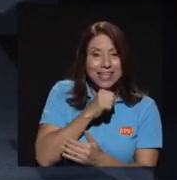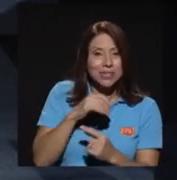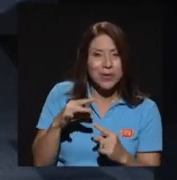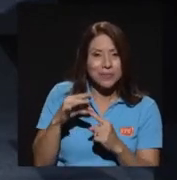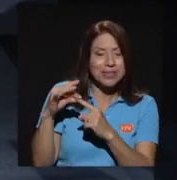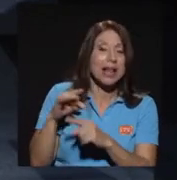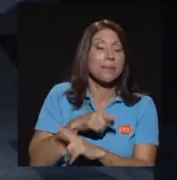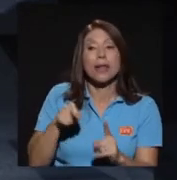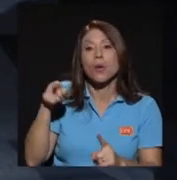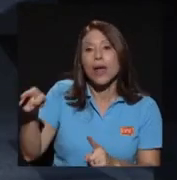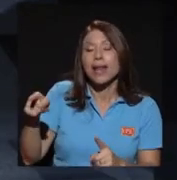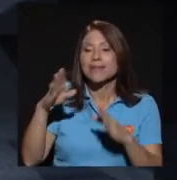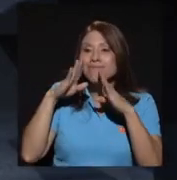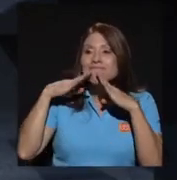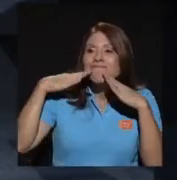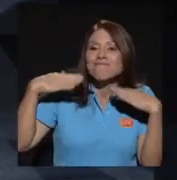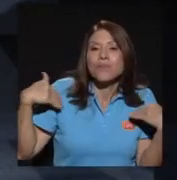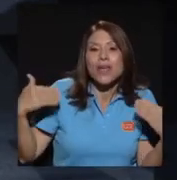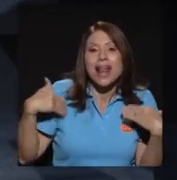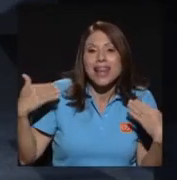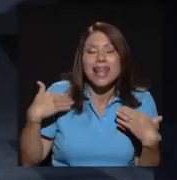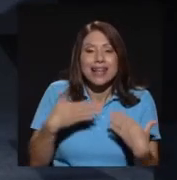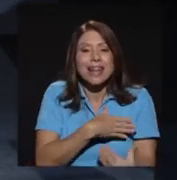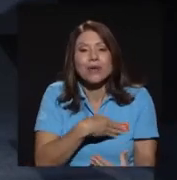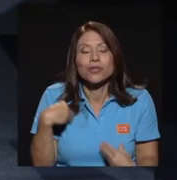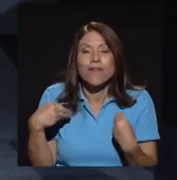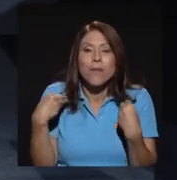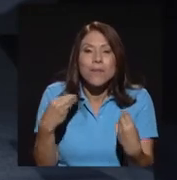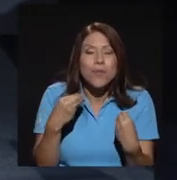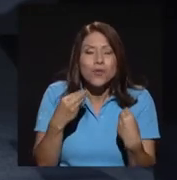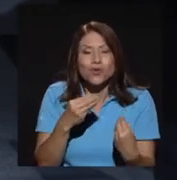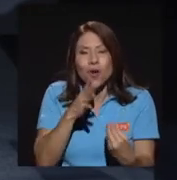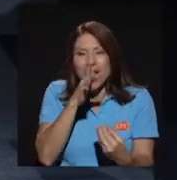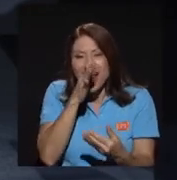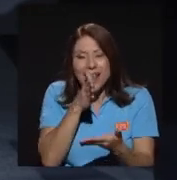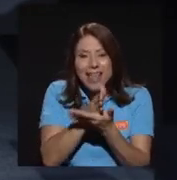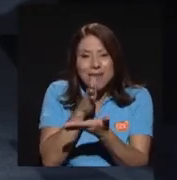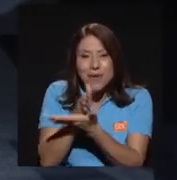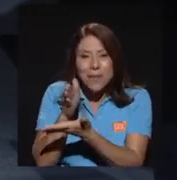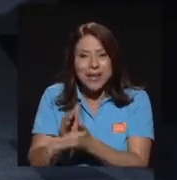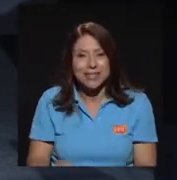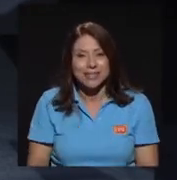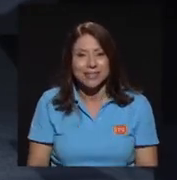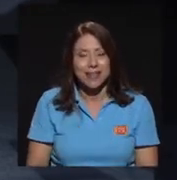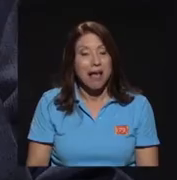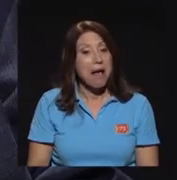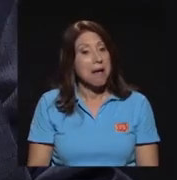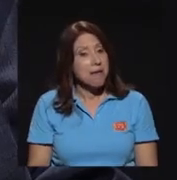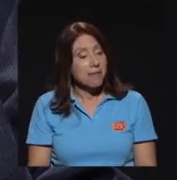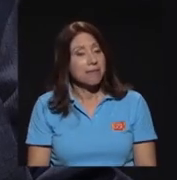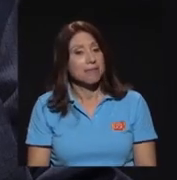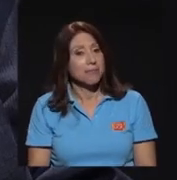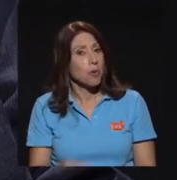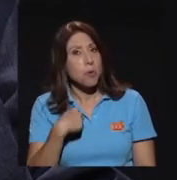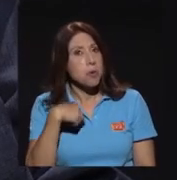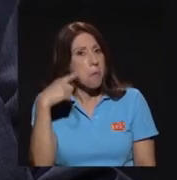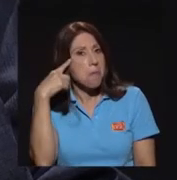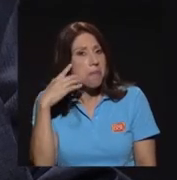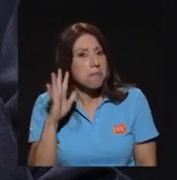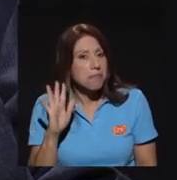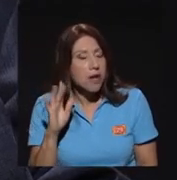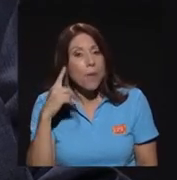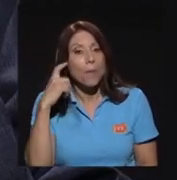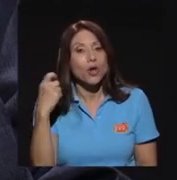muy alegre muy le gustaba mucho dar bromas a la gente a uno no se le ocurre porque uno lo que